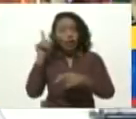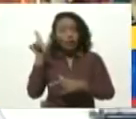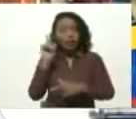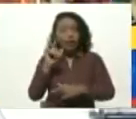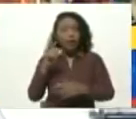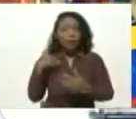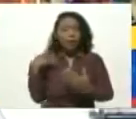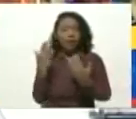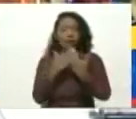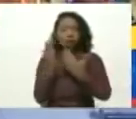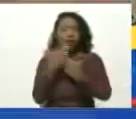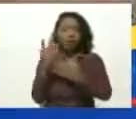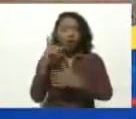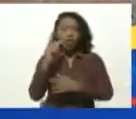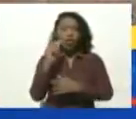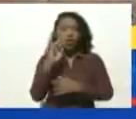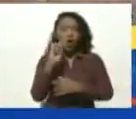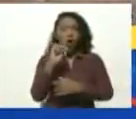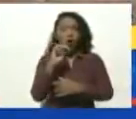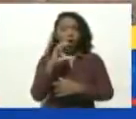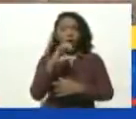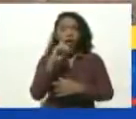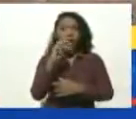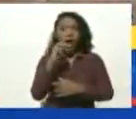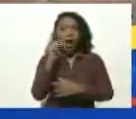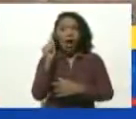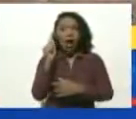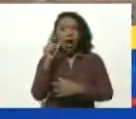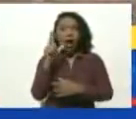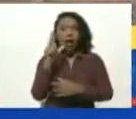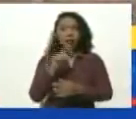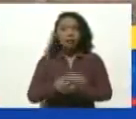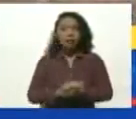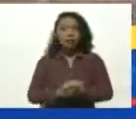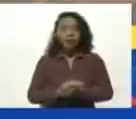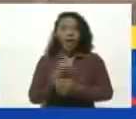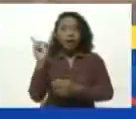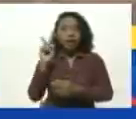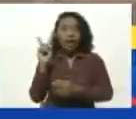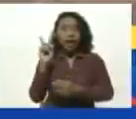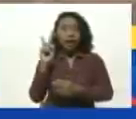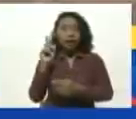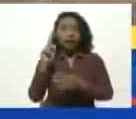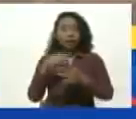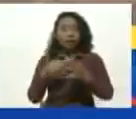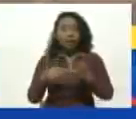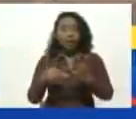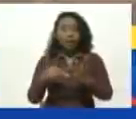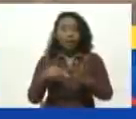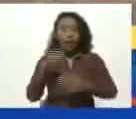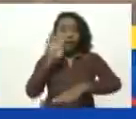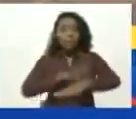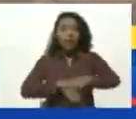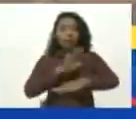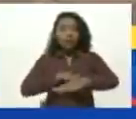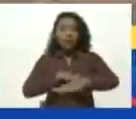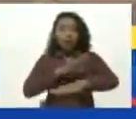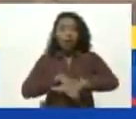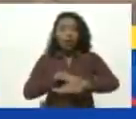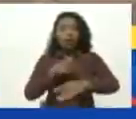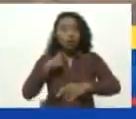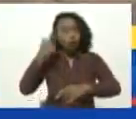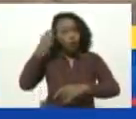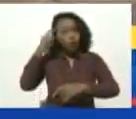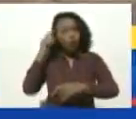Tronconal, los quiero mucho allá, en Tronconal, en Boyacá, en Barcelona. Yo